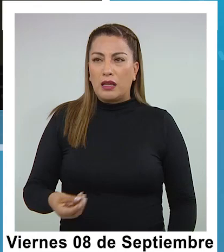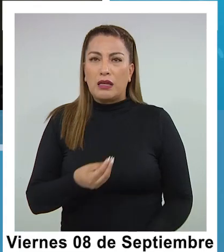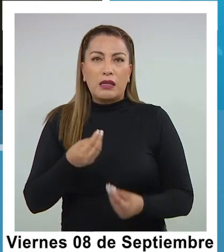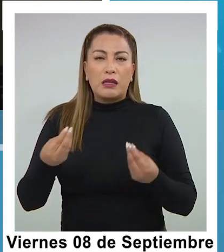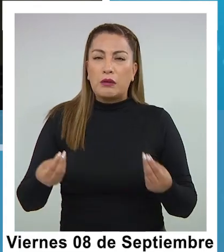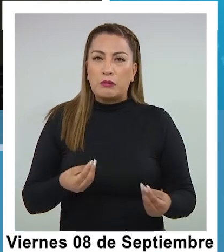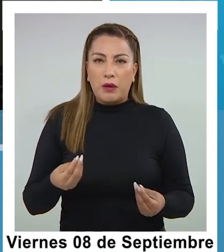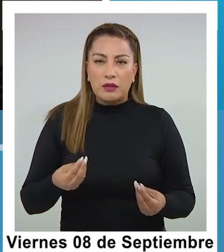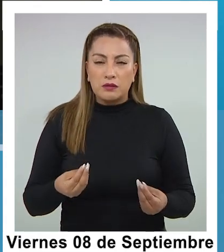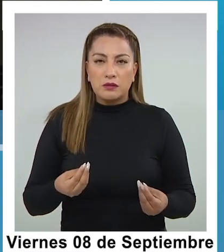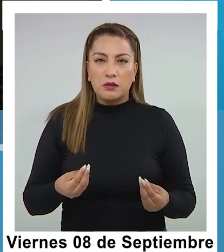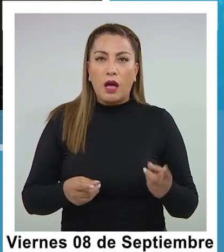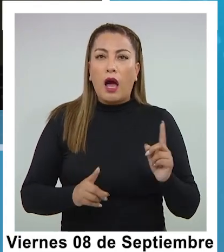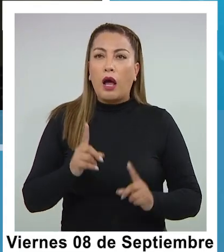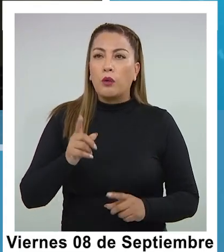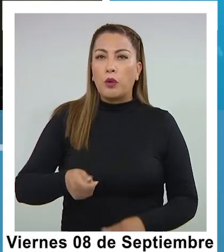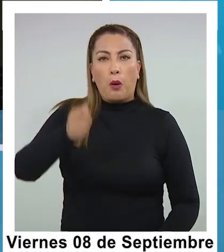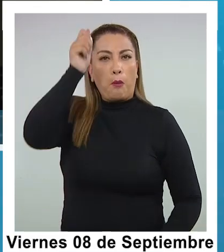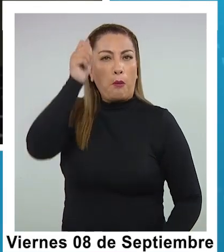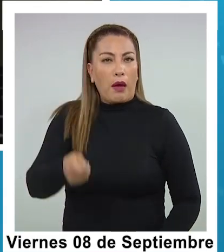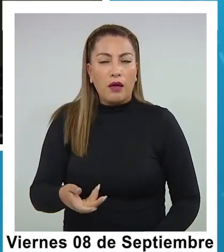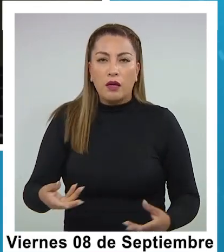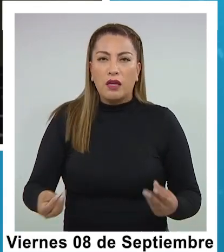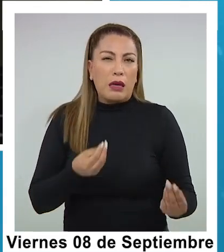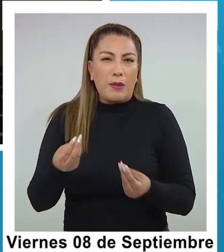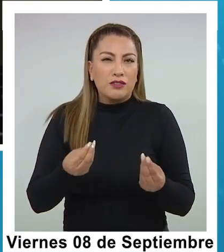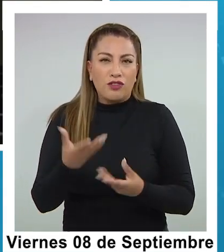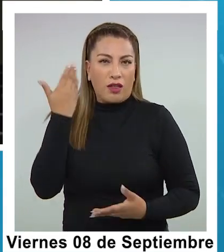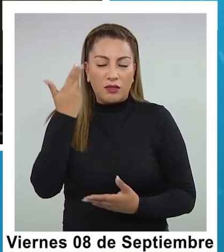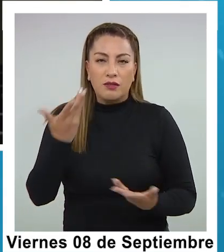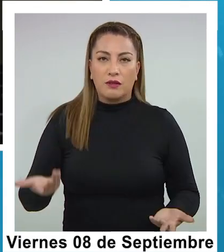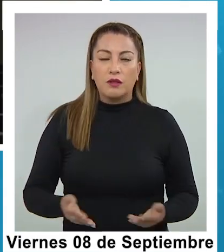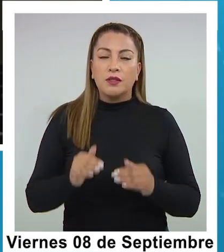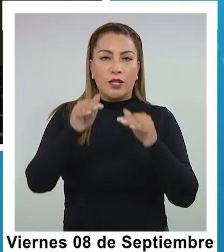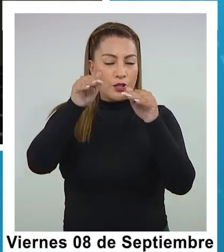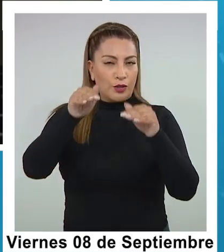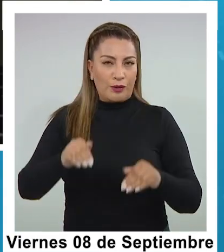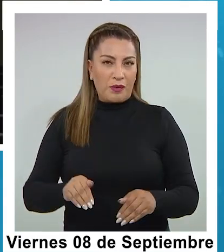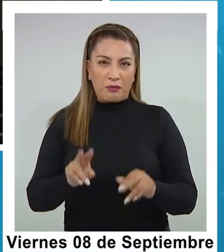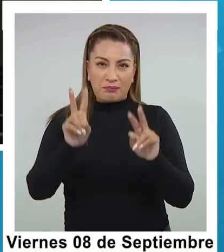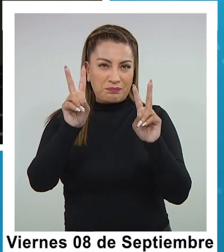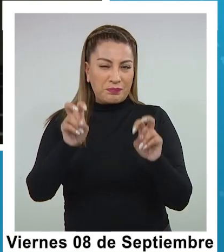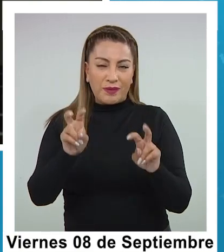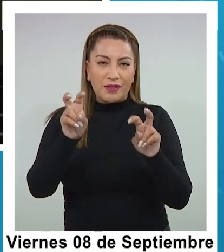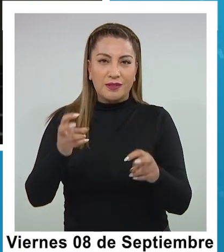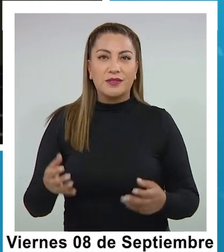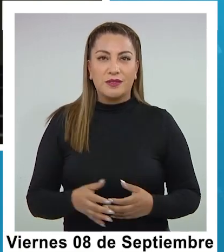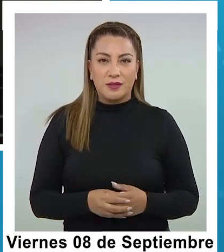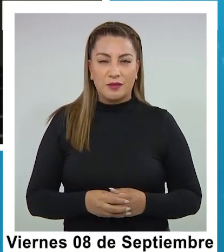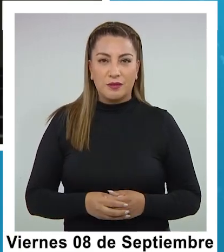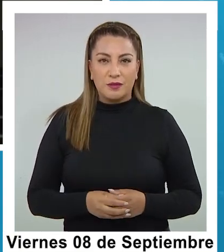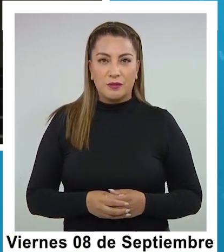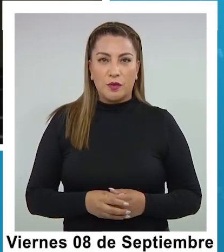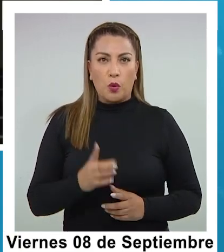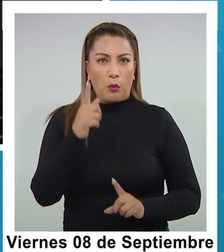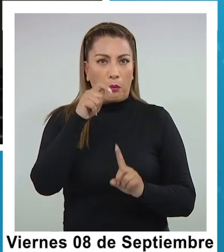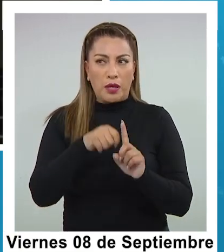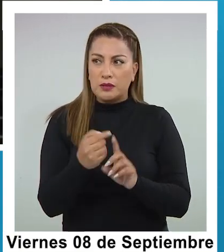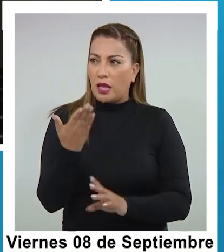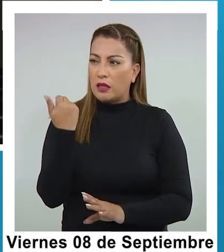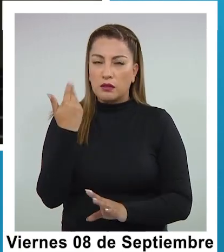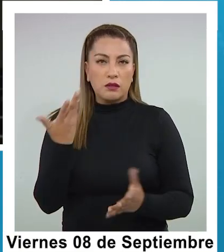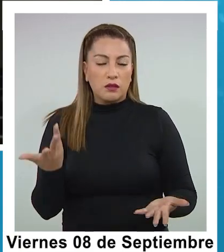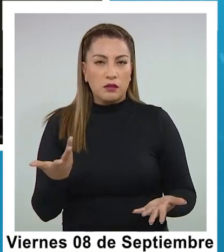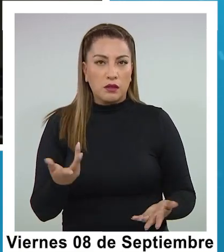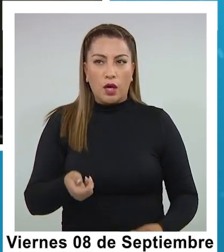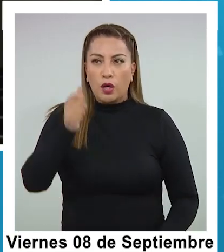que fueron condenados, quiénes fueron condenados, qué fue lo que pasó. Lo mismo respecto de lo que le decían, hace un mes atrás, bueno,